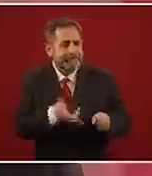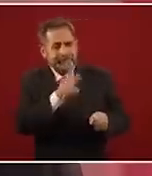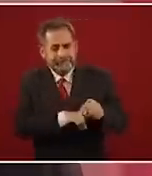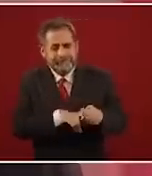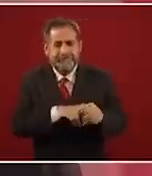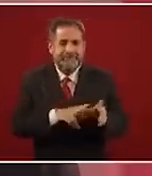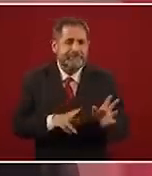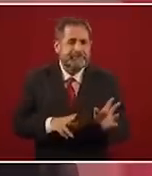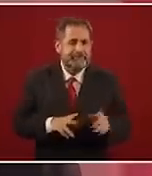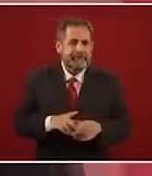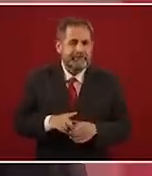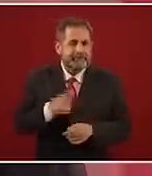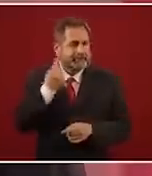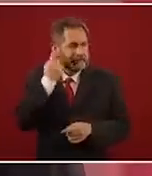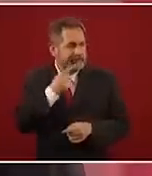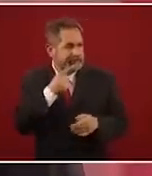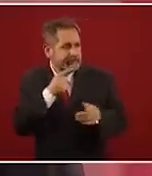hospitales, se está